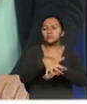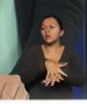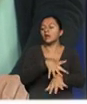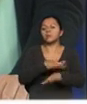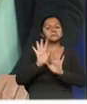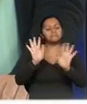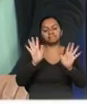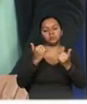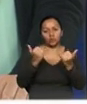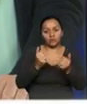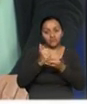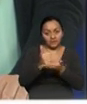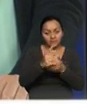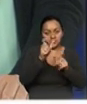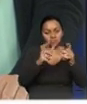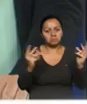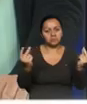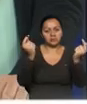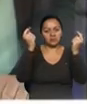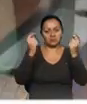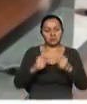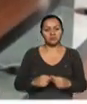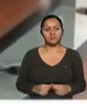en beneficio de la ciudadanía.